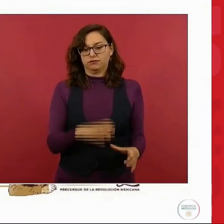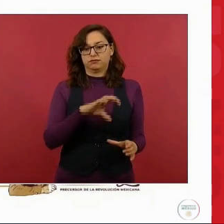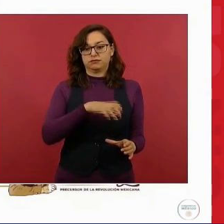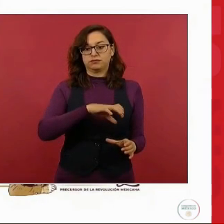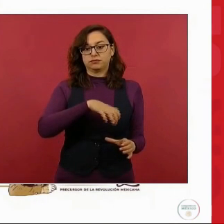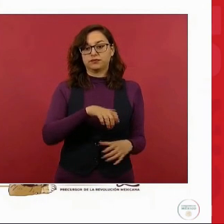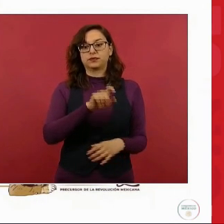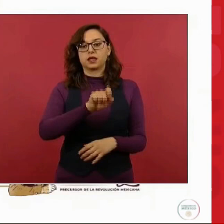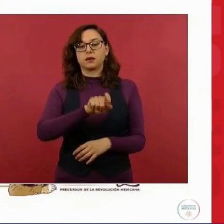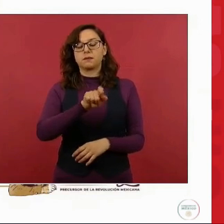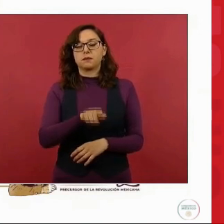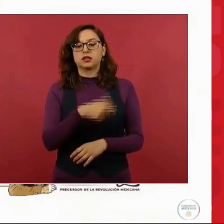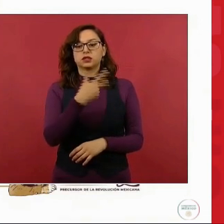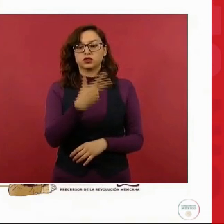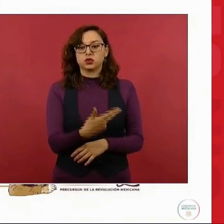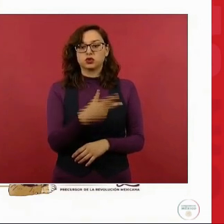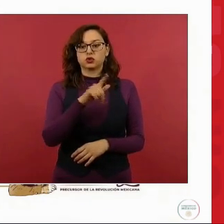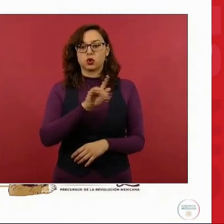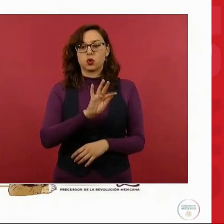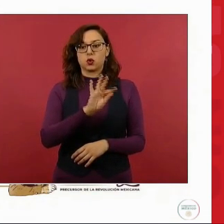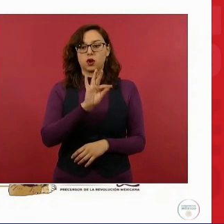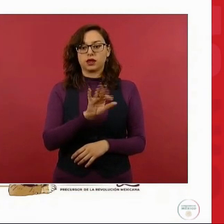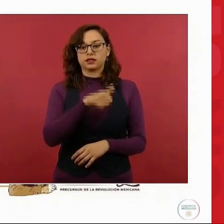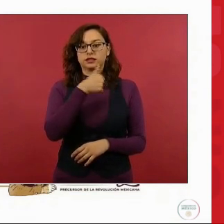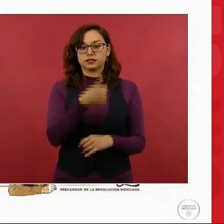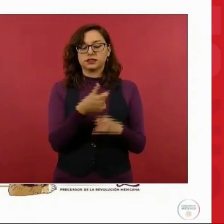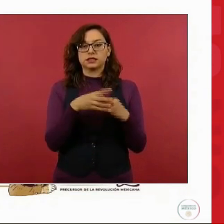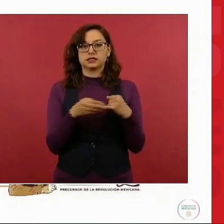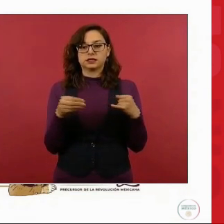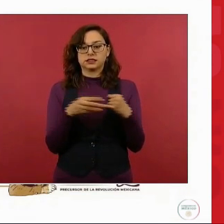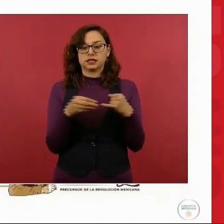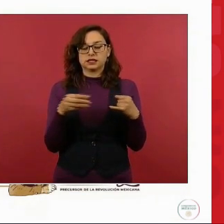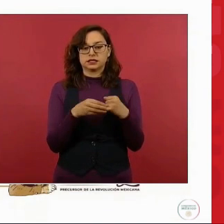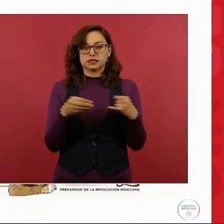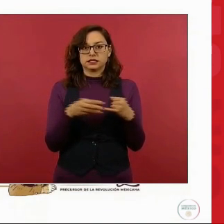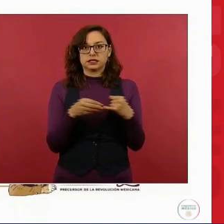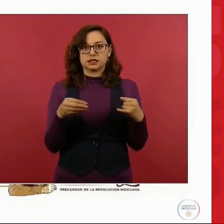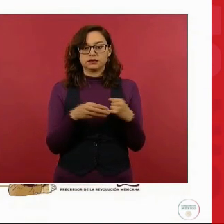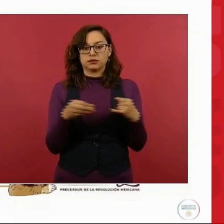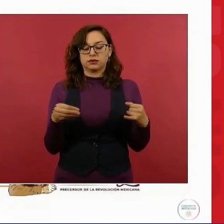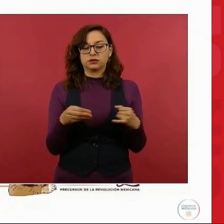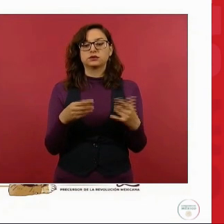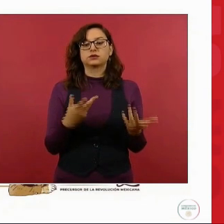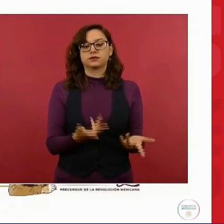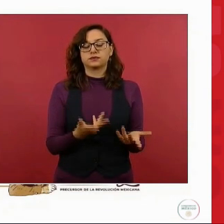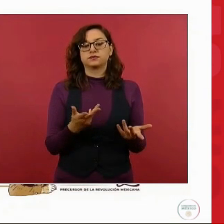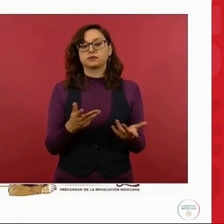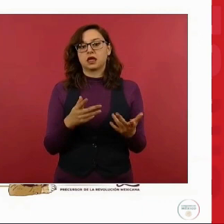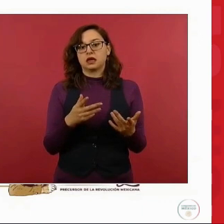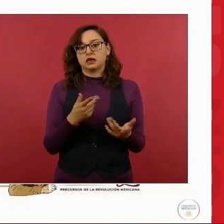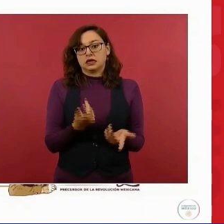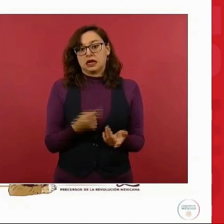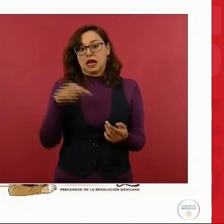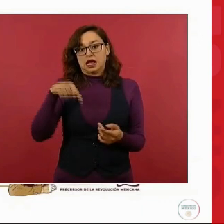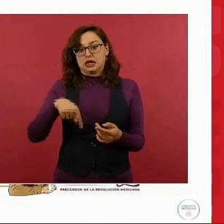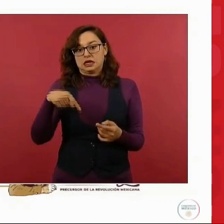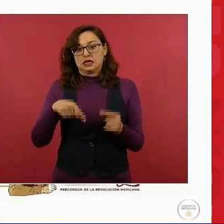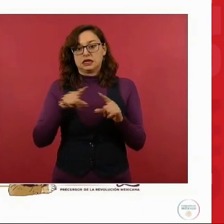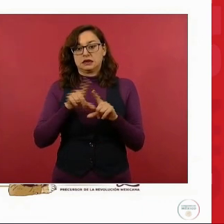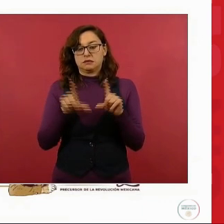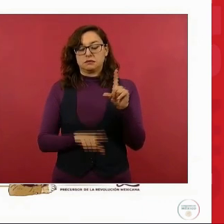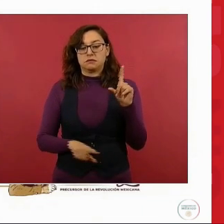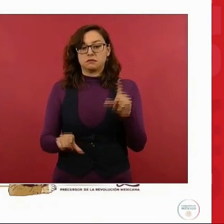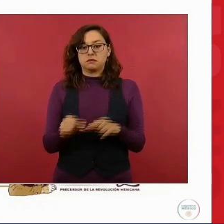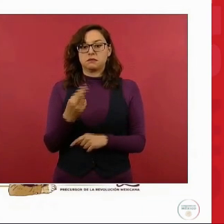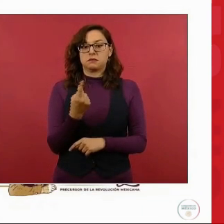sería de 28 pesos con 46 centavos, cuando el promedio de las 145 regiones fue de 25